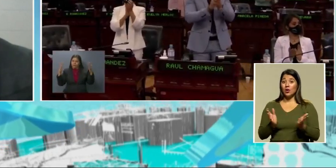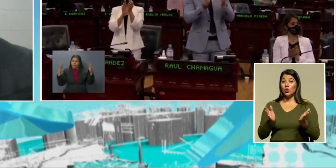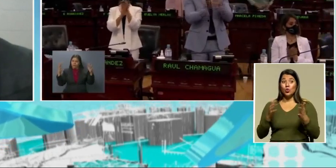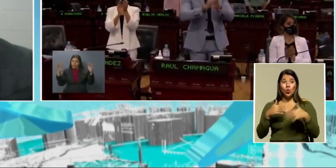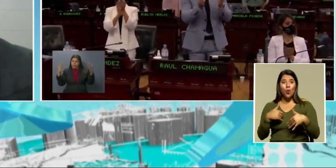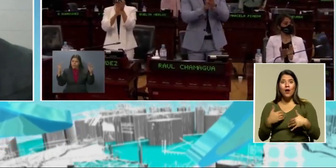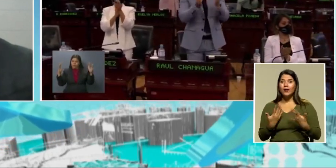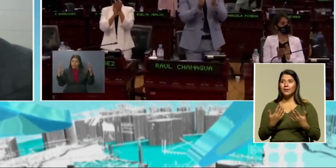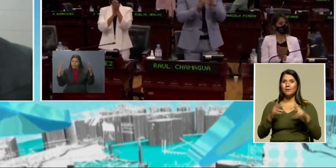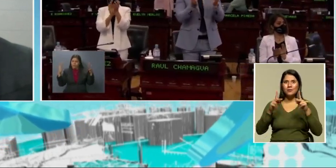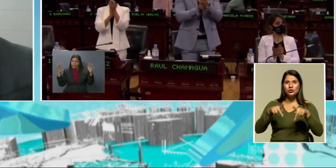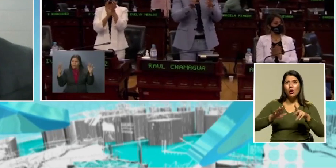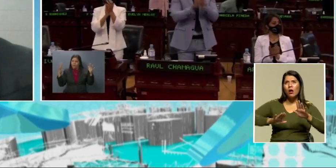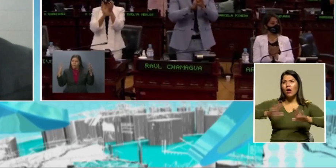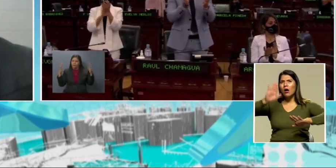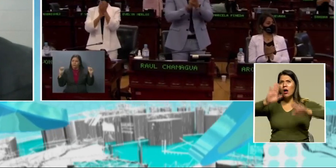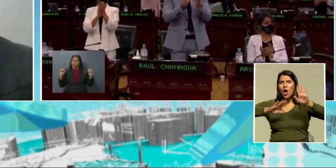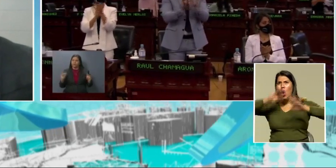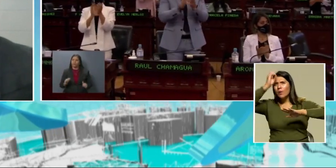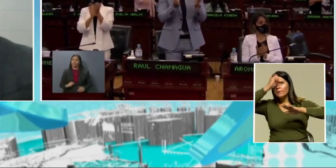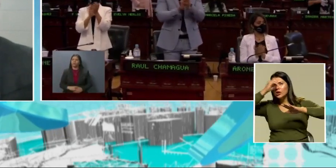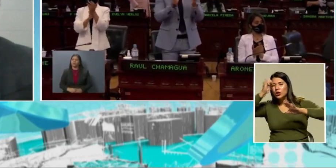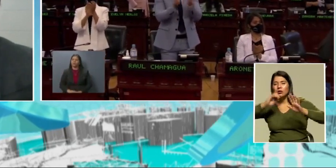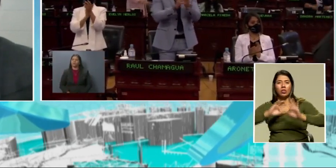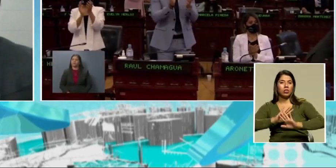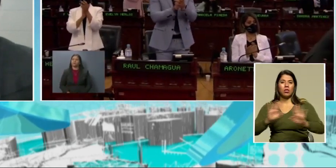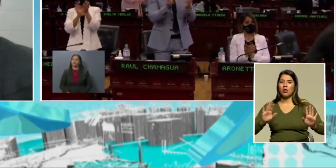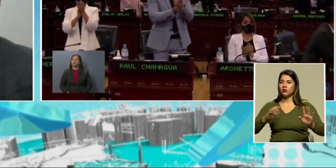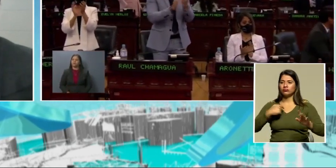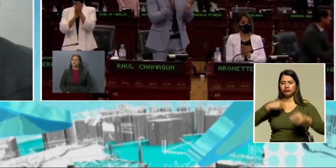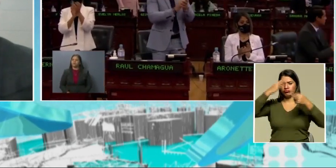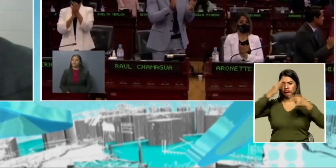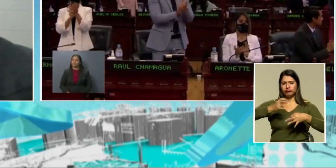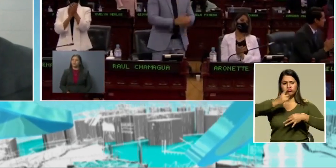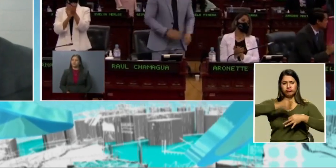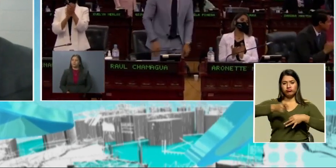contrapesos suficientes. Por ahora, la prensa